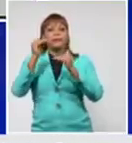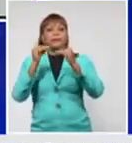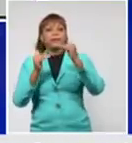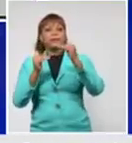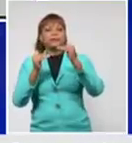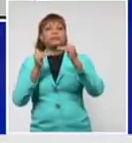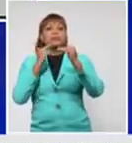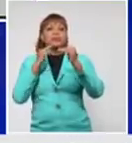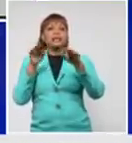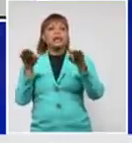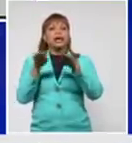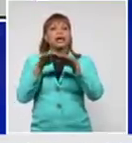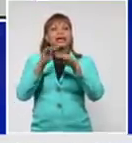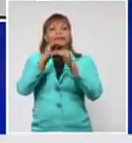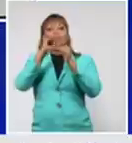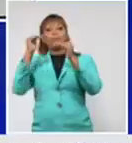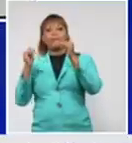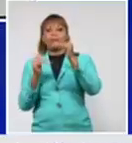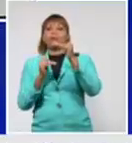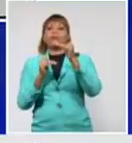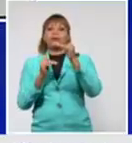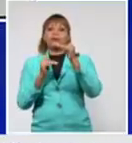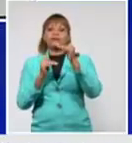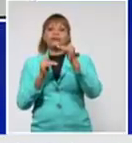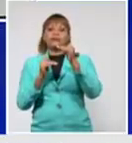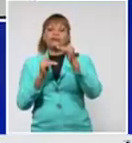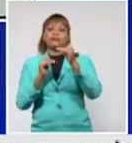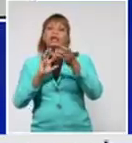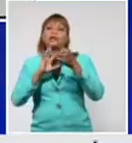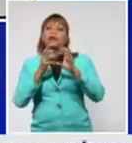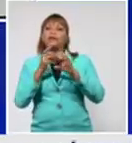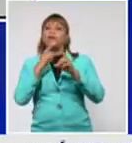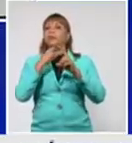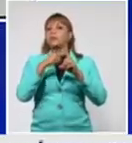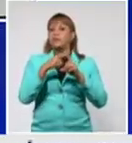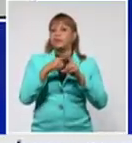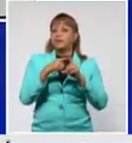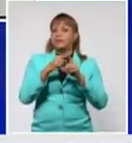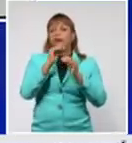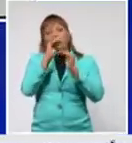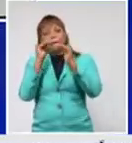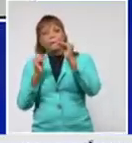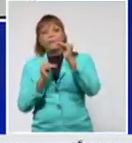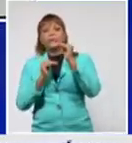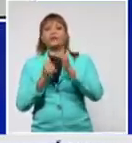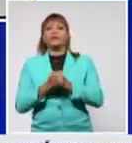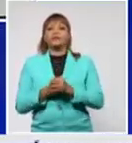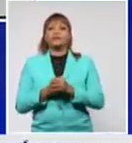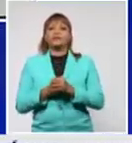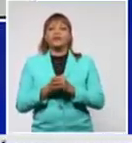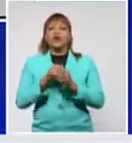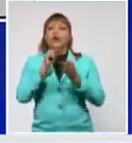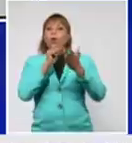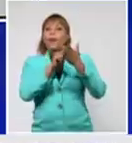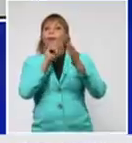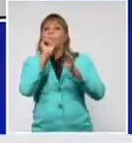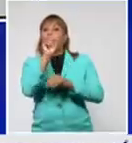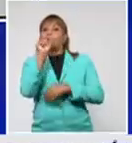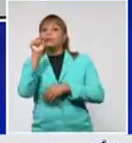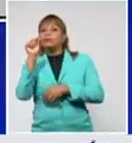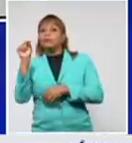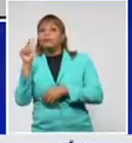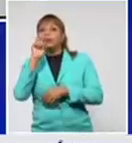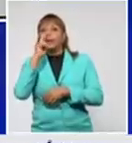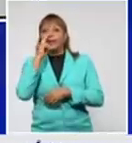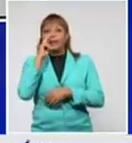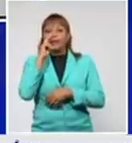quedando por debajo, o sea, de una manera positiva por debajo. Los puntos negros son el reporte